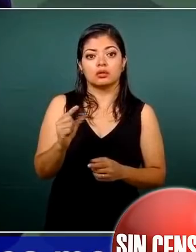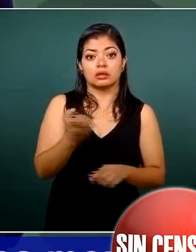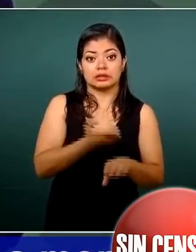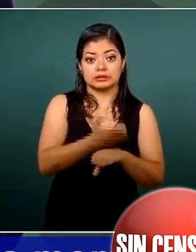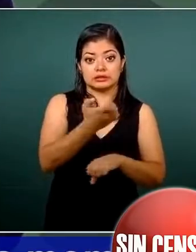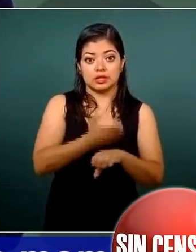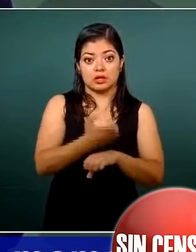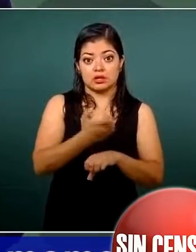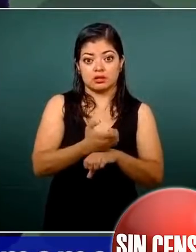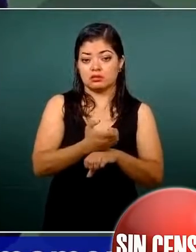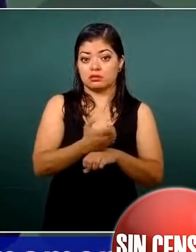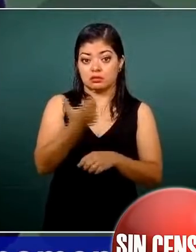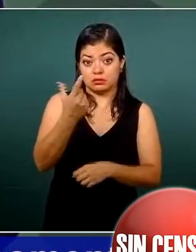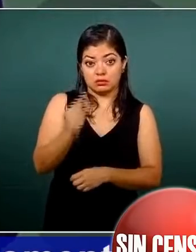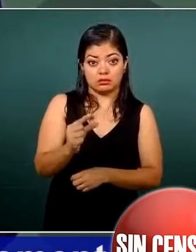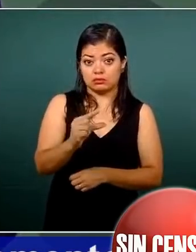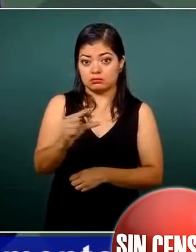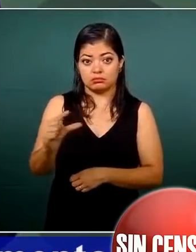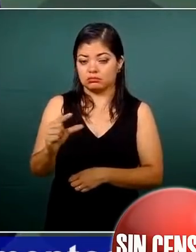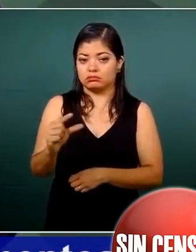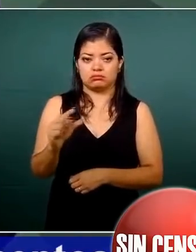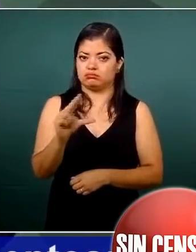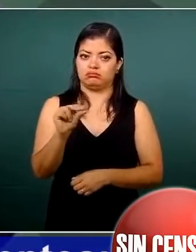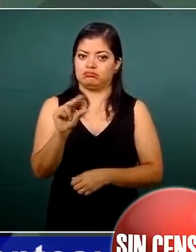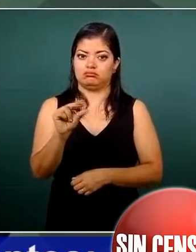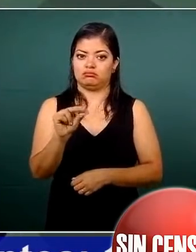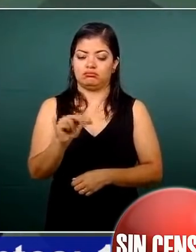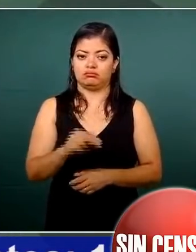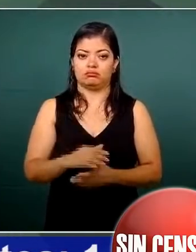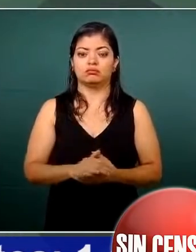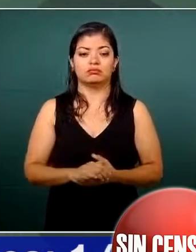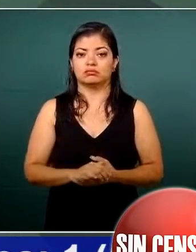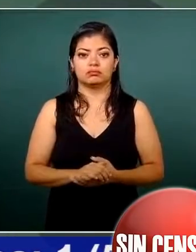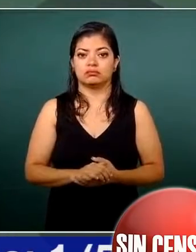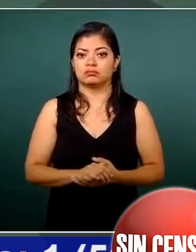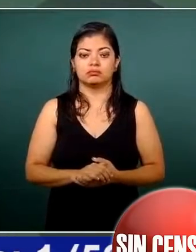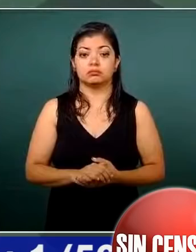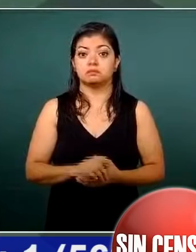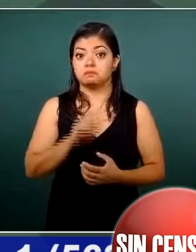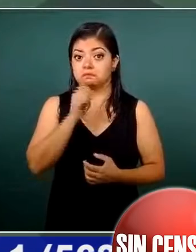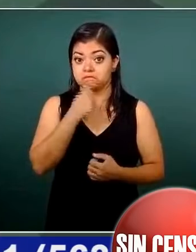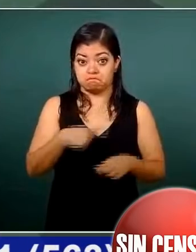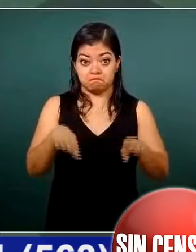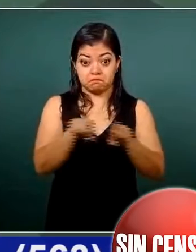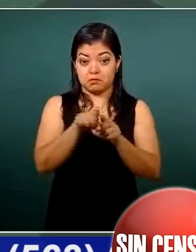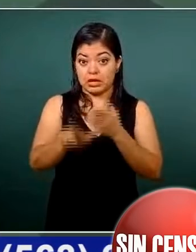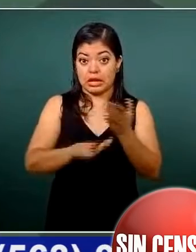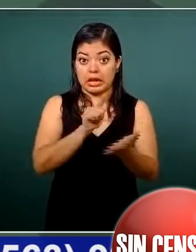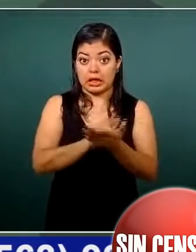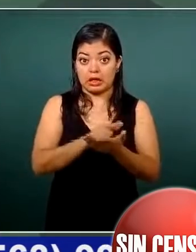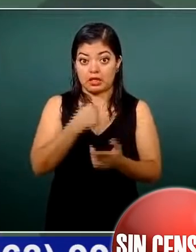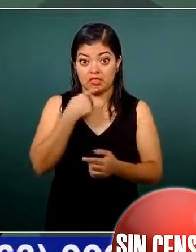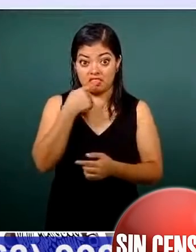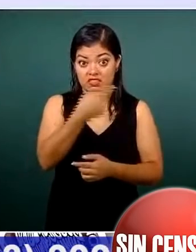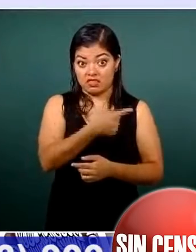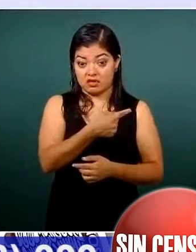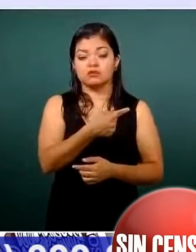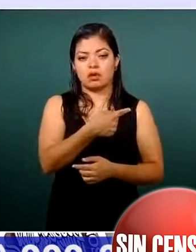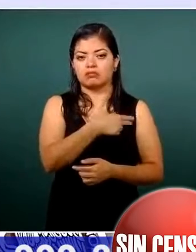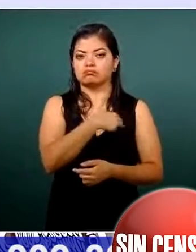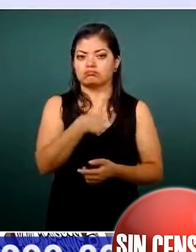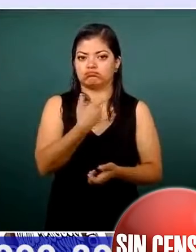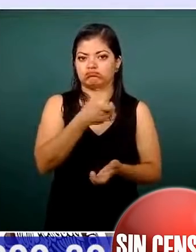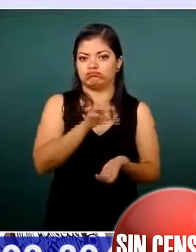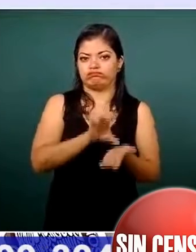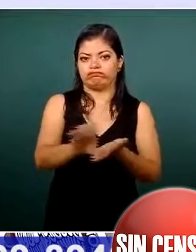recursos a los estados, se les ha entregado lo que por ley les corresponde y de